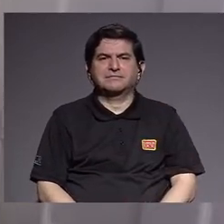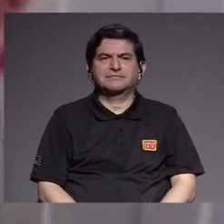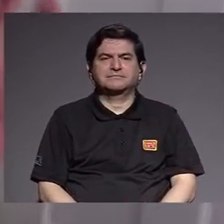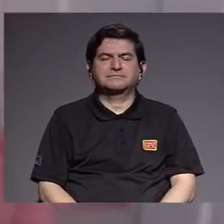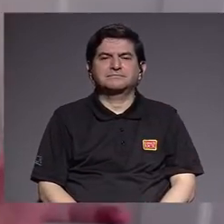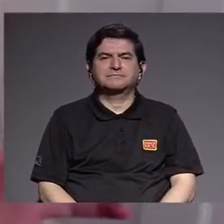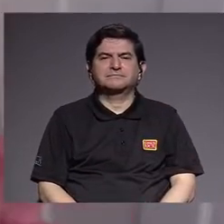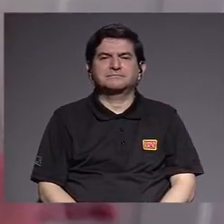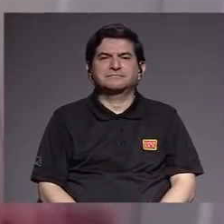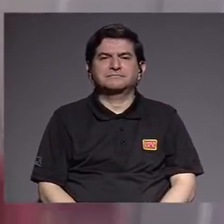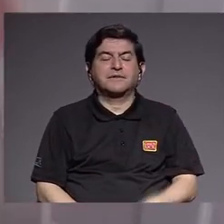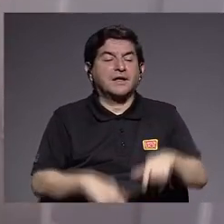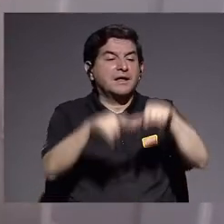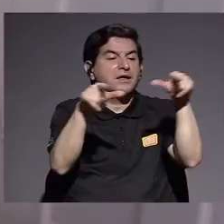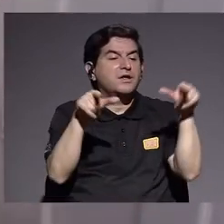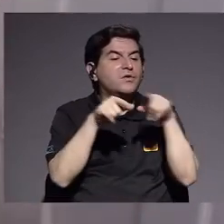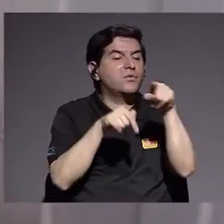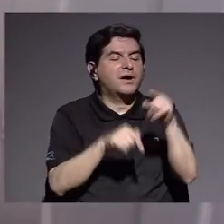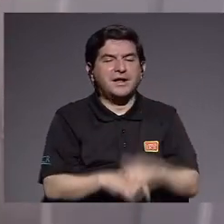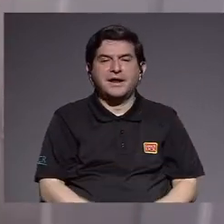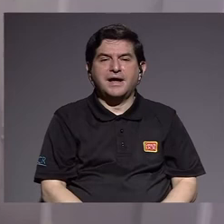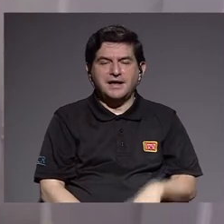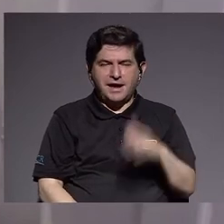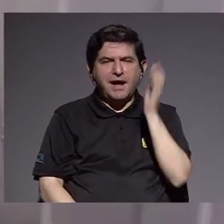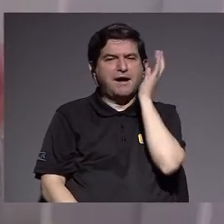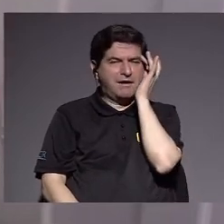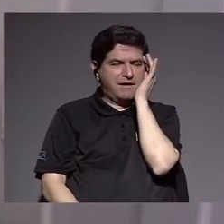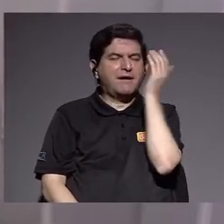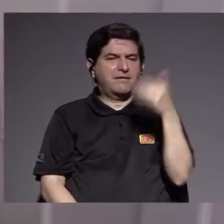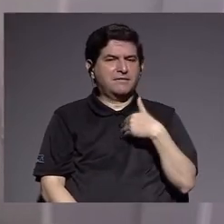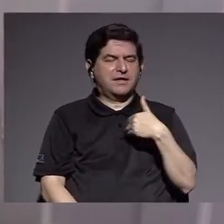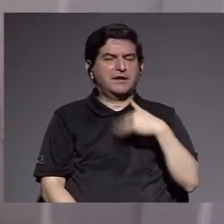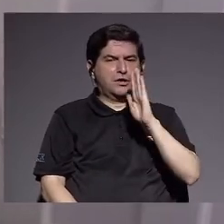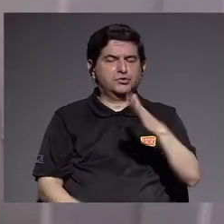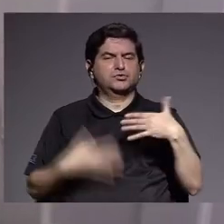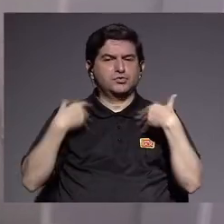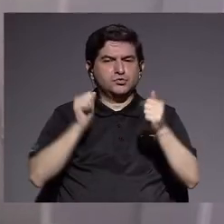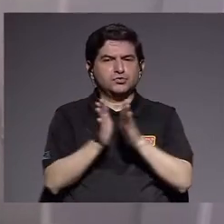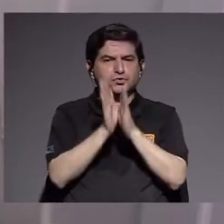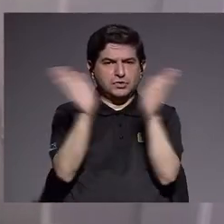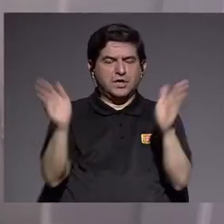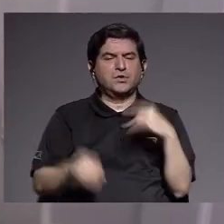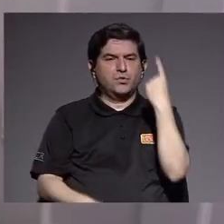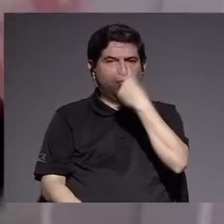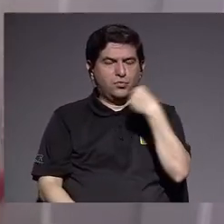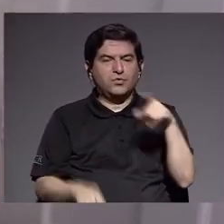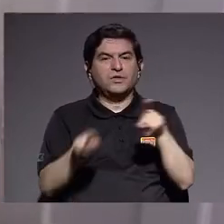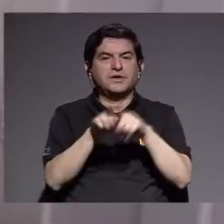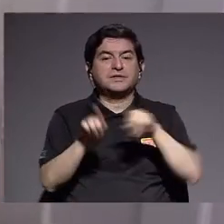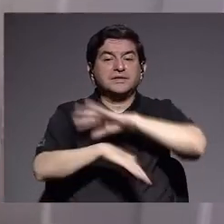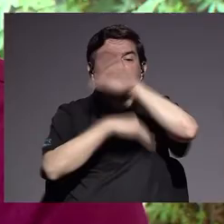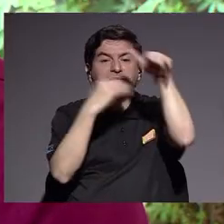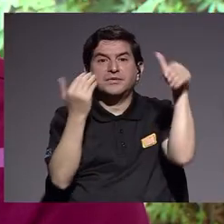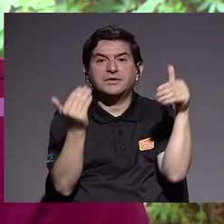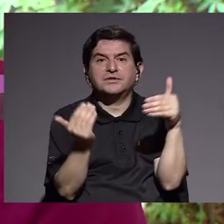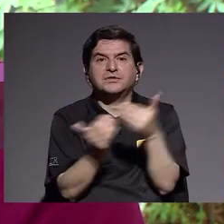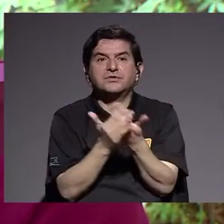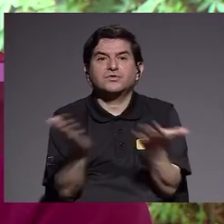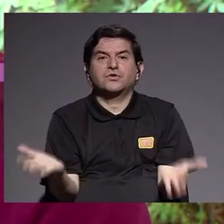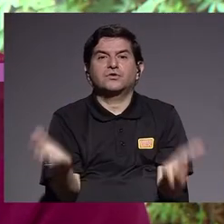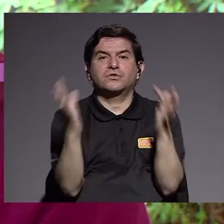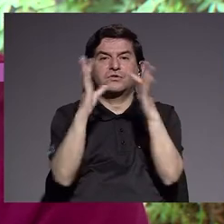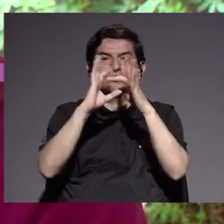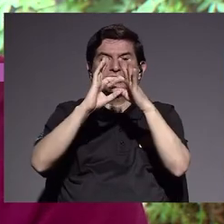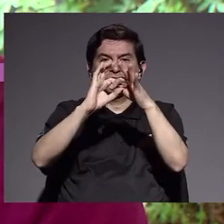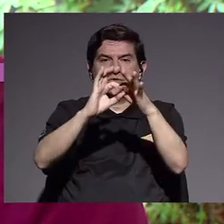por su salud general por su salud oral y por todo esto del de la pandemia verdad siempre